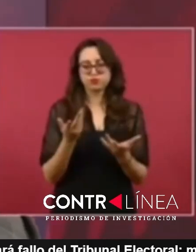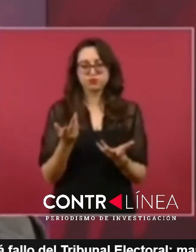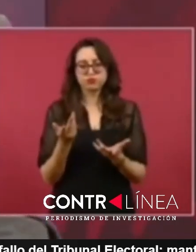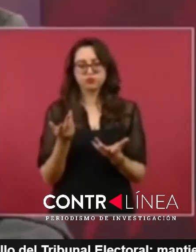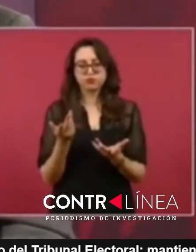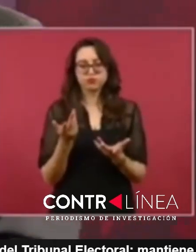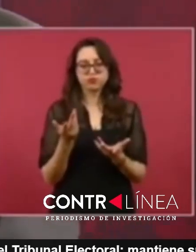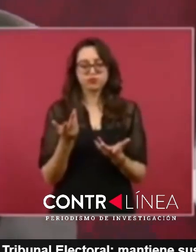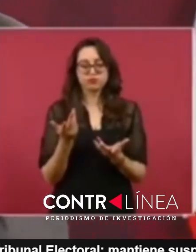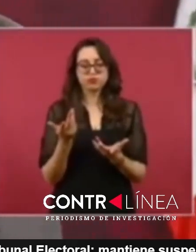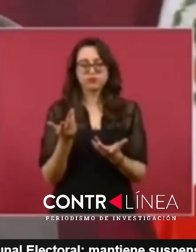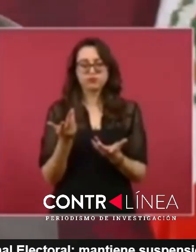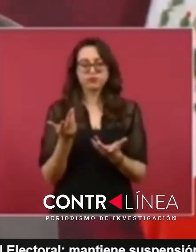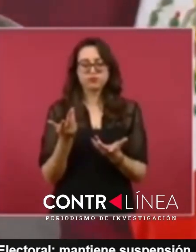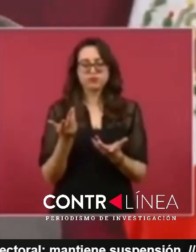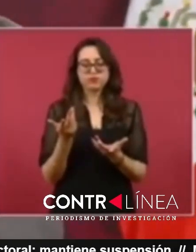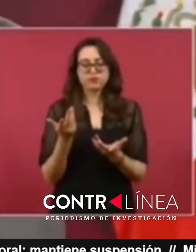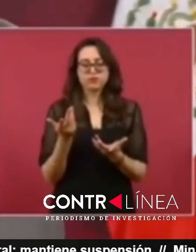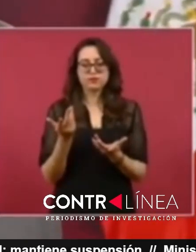Y